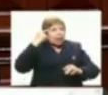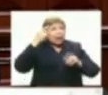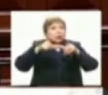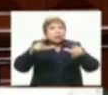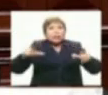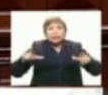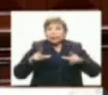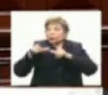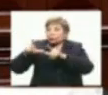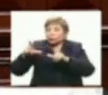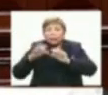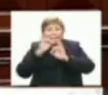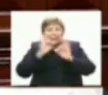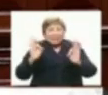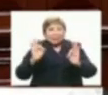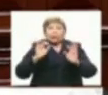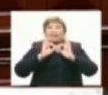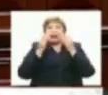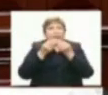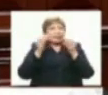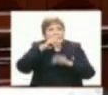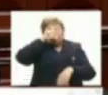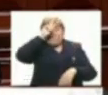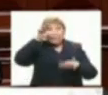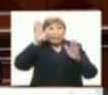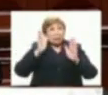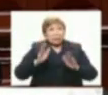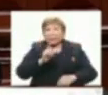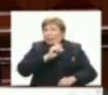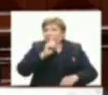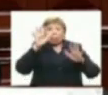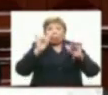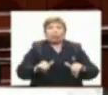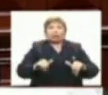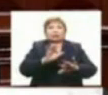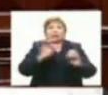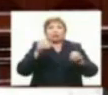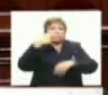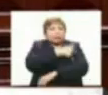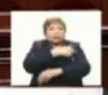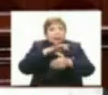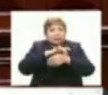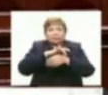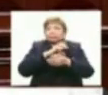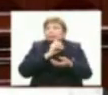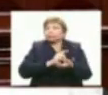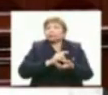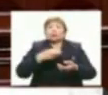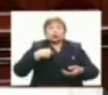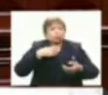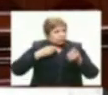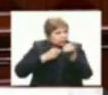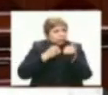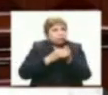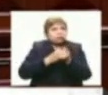territorial para que ninguna familia peruana quede sin cobertura médica. Debemos